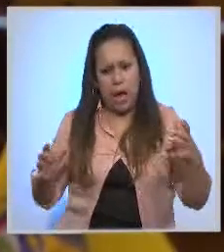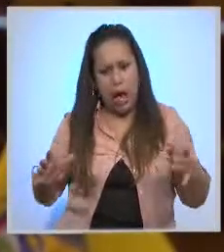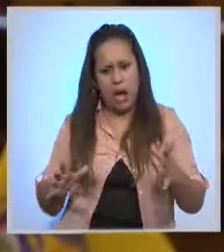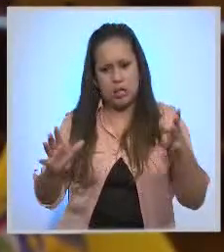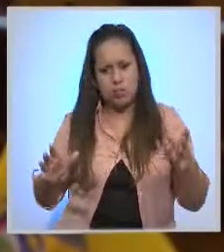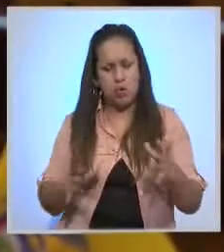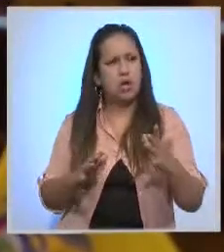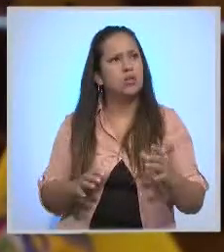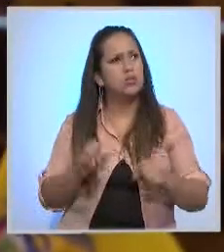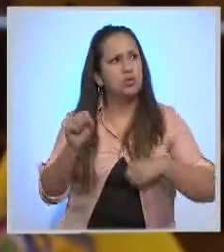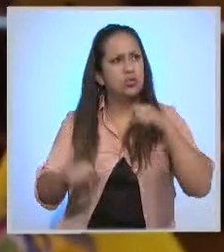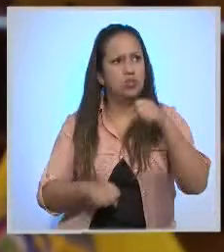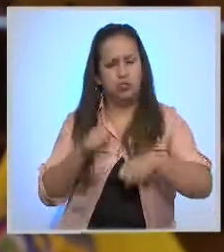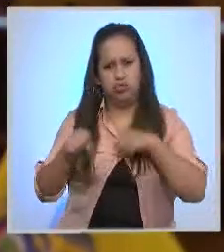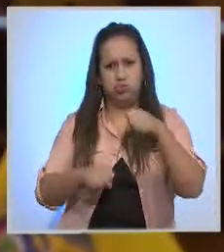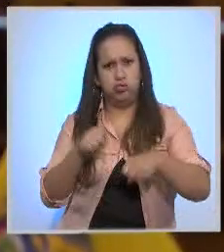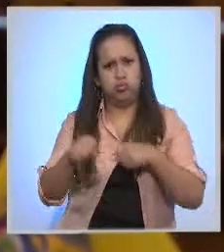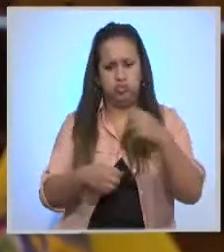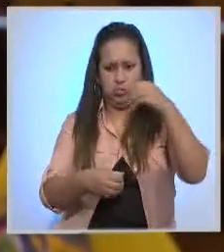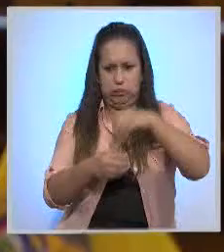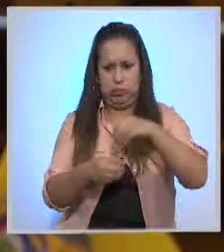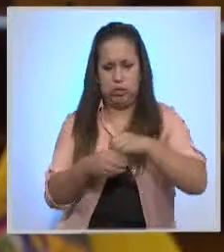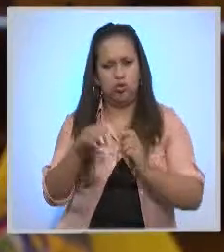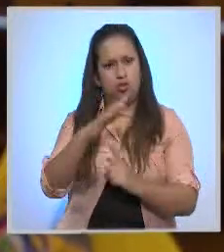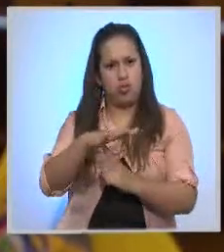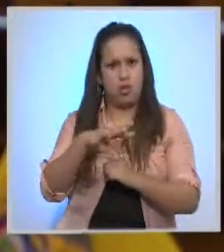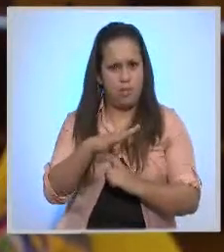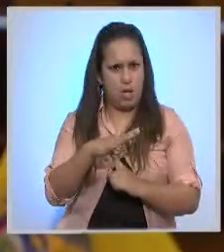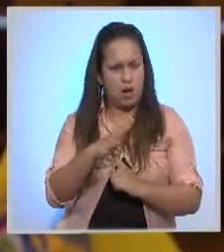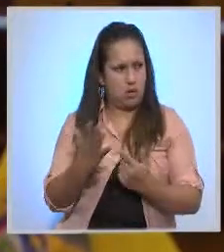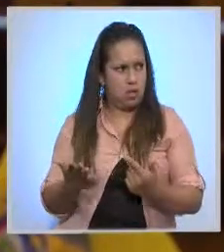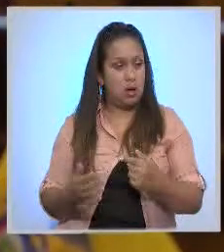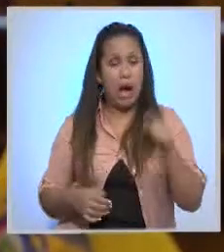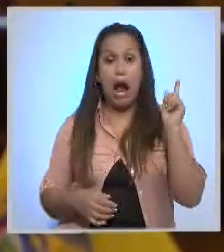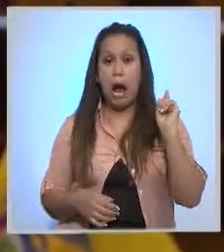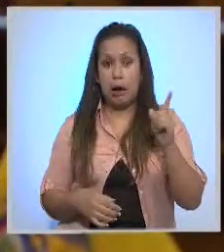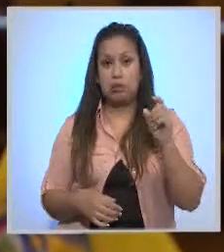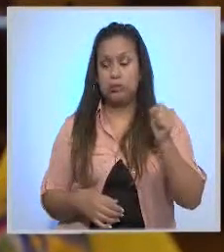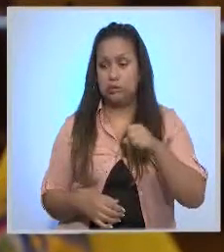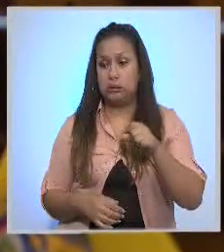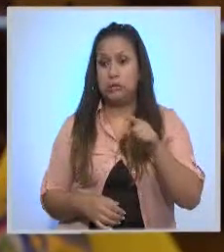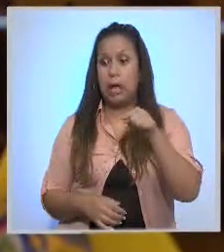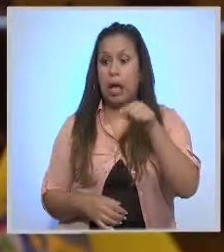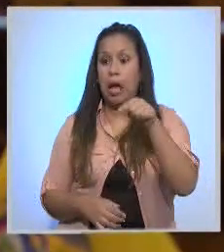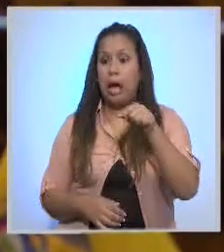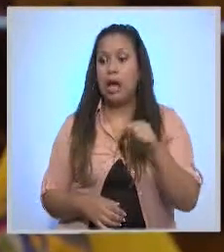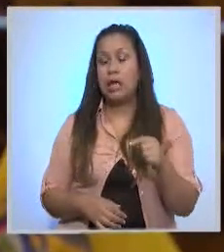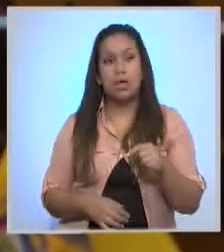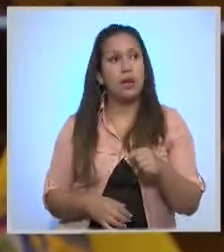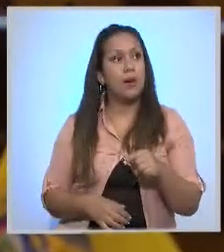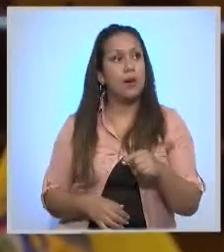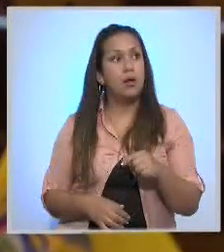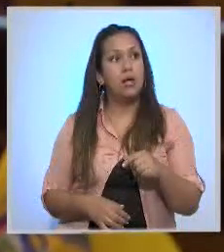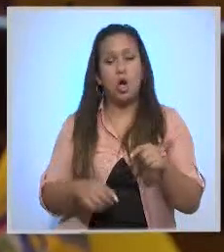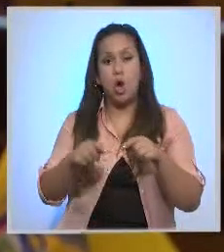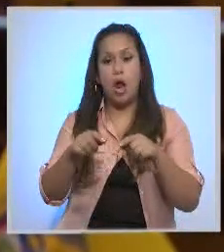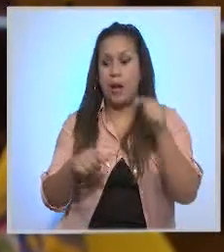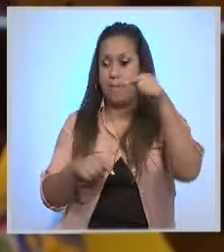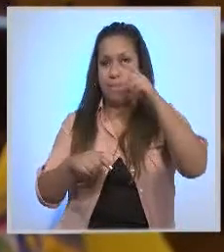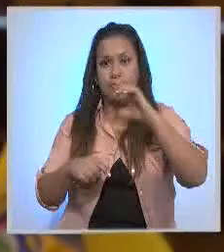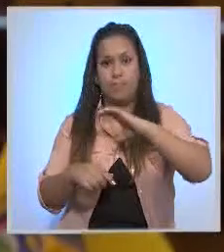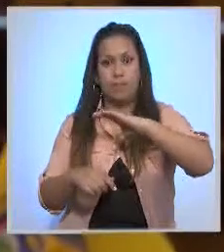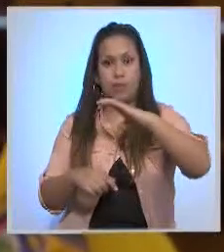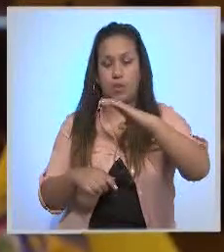si se va a permitir el tren el uso del parque inclusive mauricio un lugar que va a estar en la parada del metro perdón nos va a ser la estación del metro